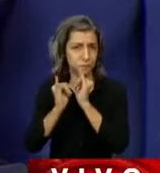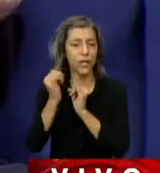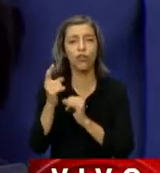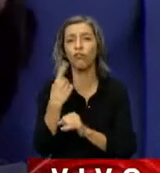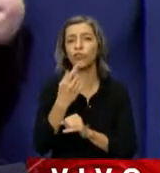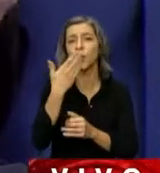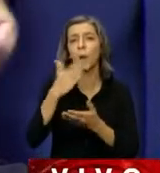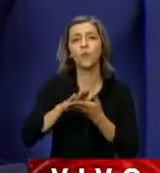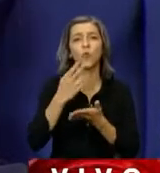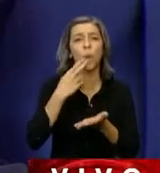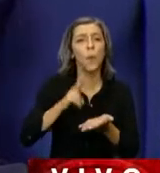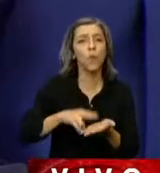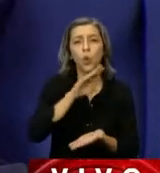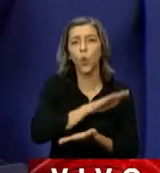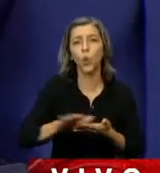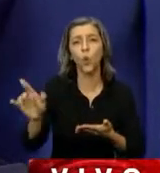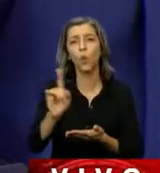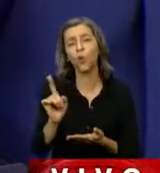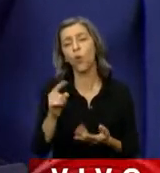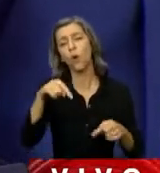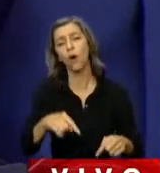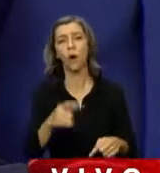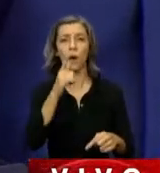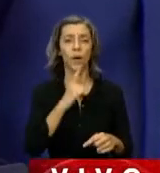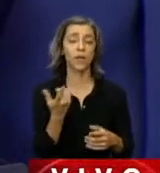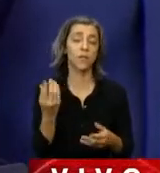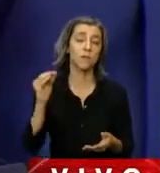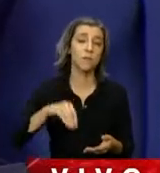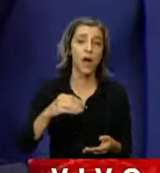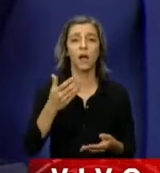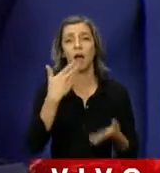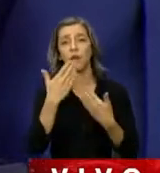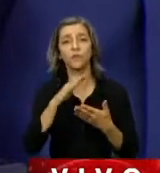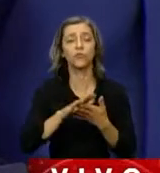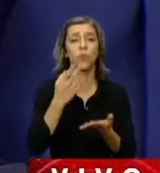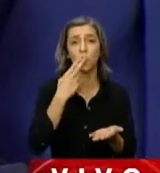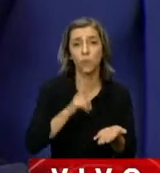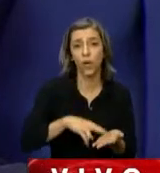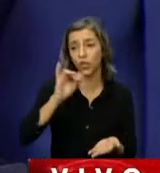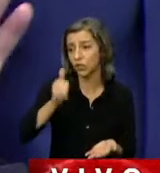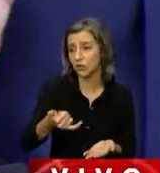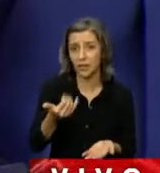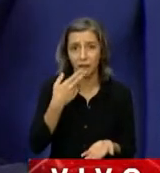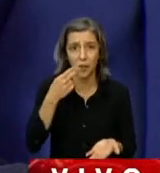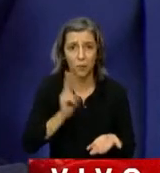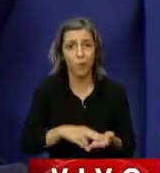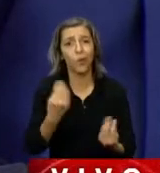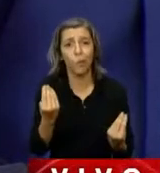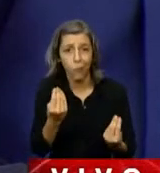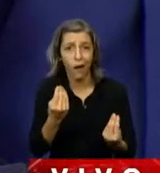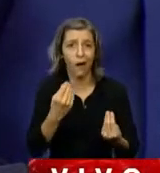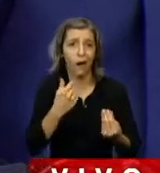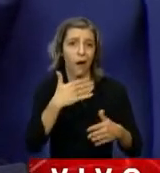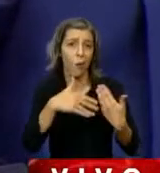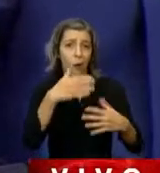porque remarcamos la muletilla del impuesto, que en todo caso, miren, son impuestos al juego, bienvenidos sean los impuestos al juego, ¿qué quieren que les